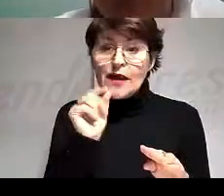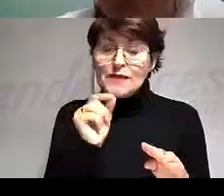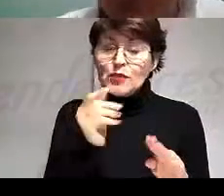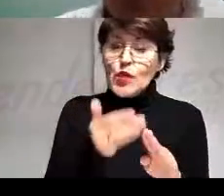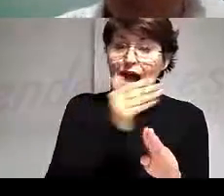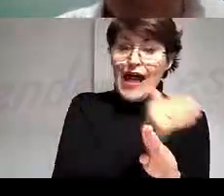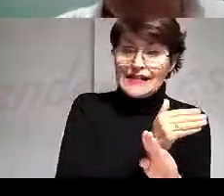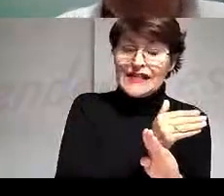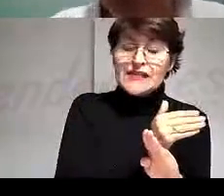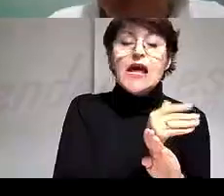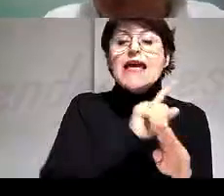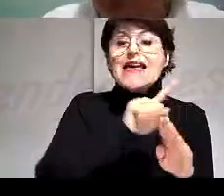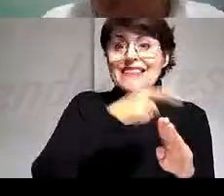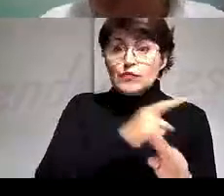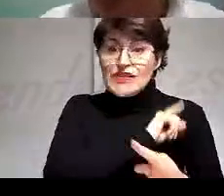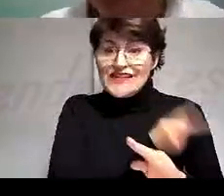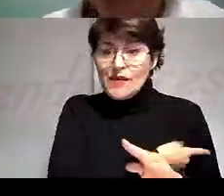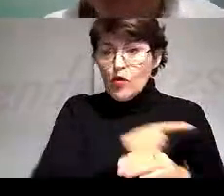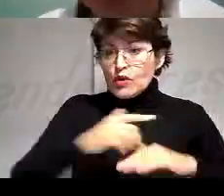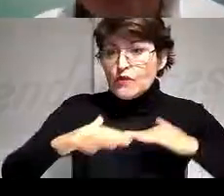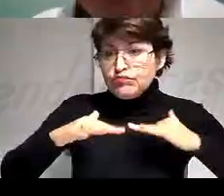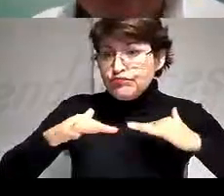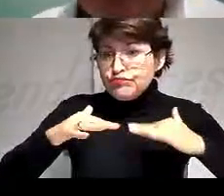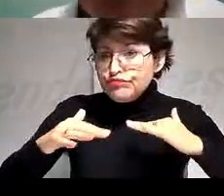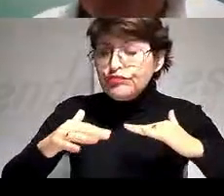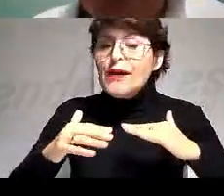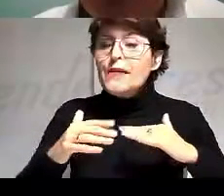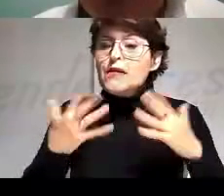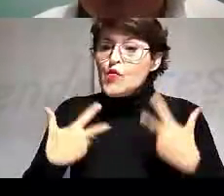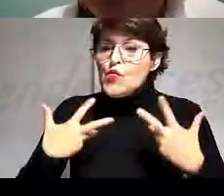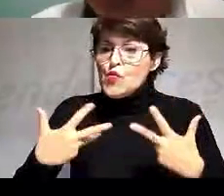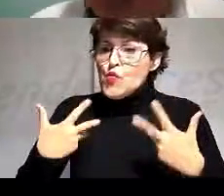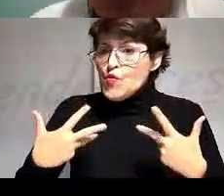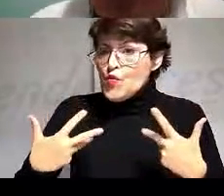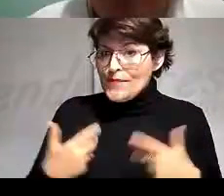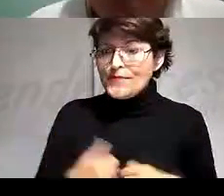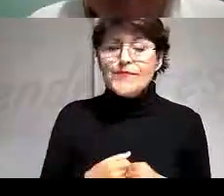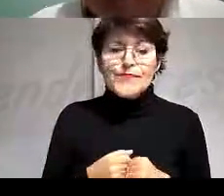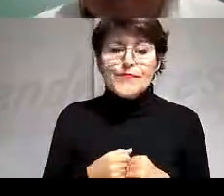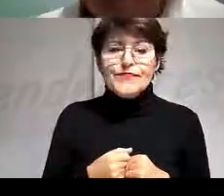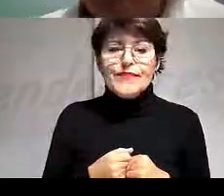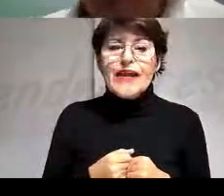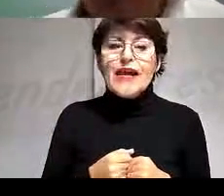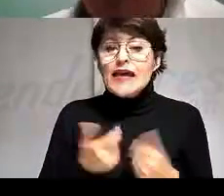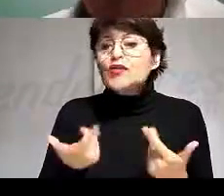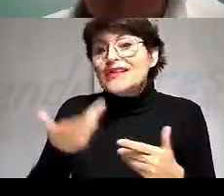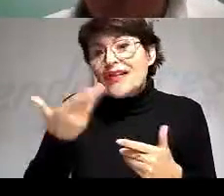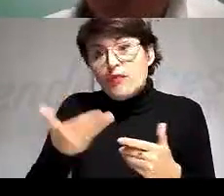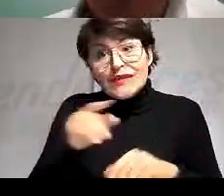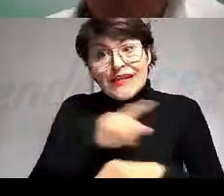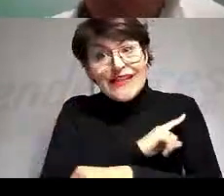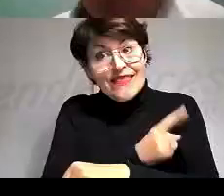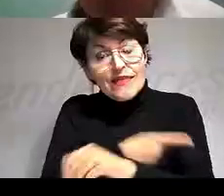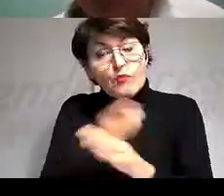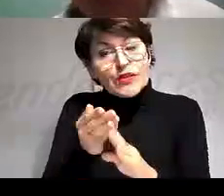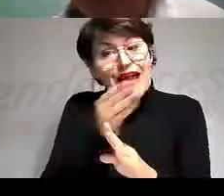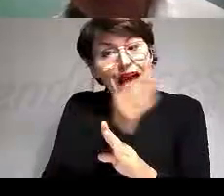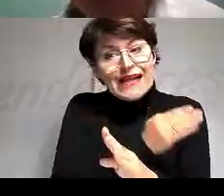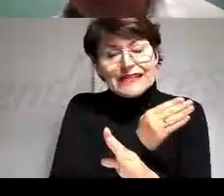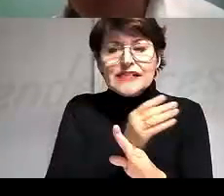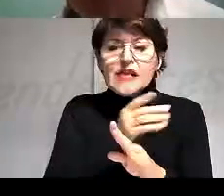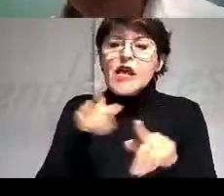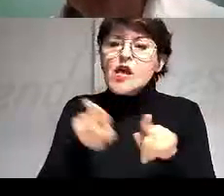sobre todo si los hidratos de carbono son limitados, pero la fase antes del ejercicio lo que va a facilitar es eso, es